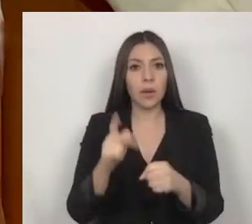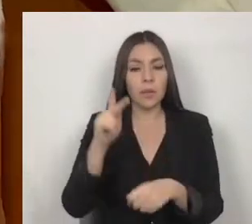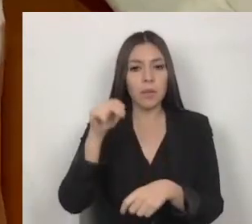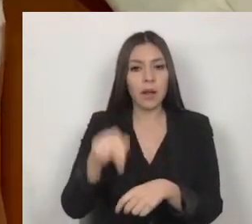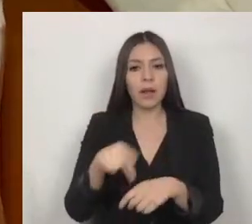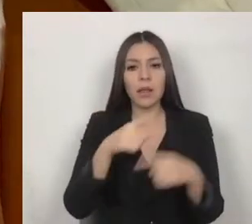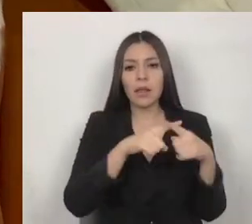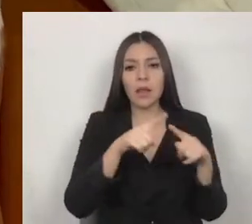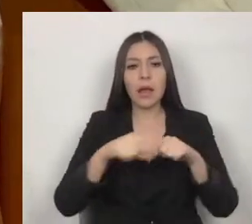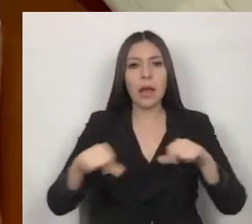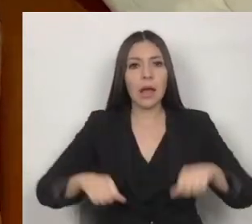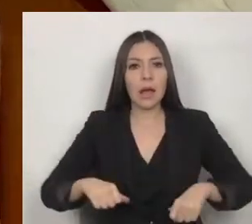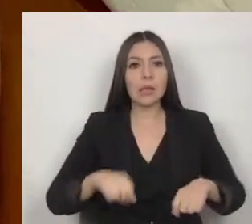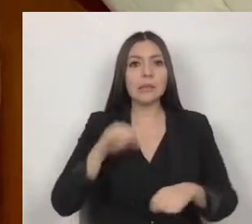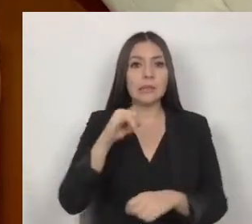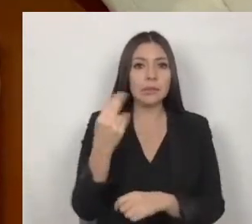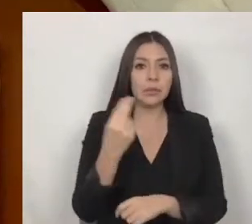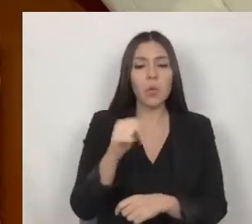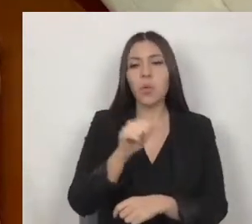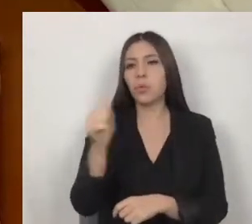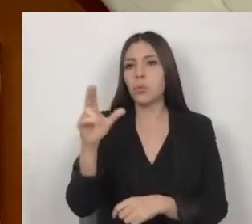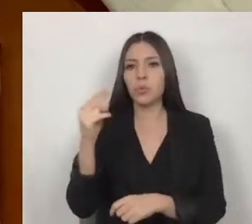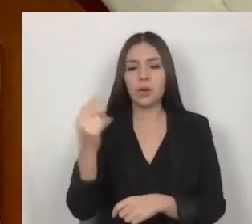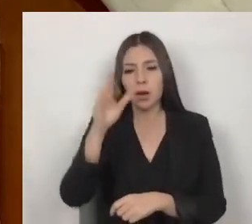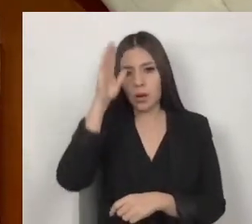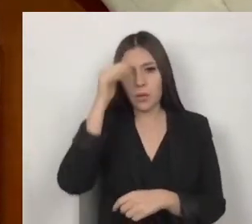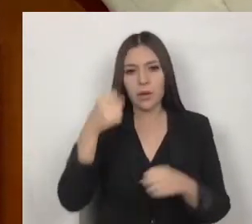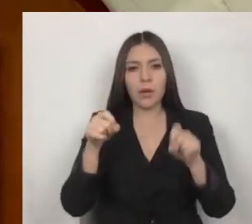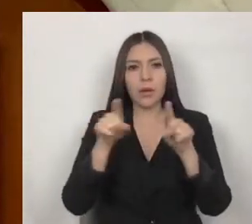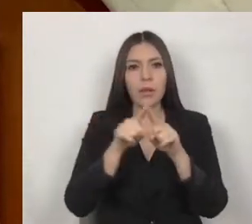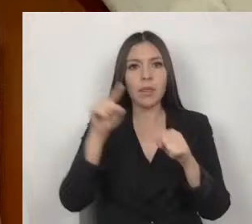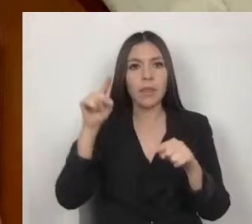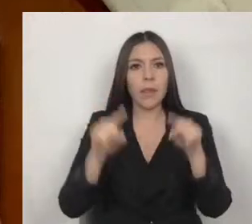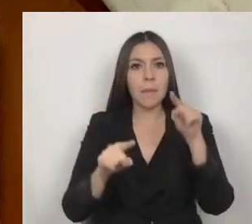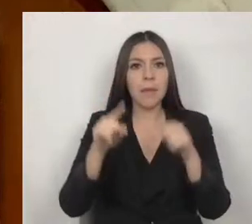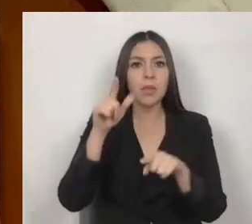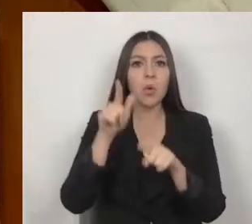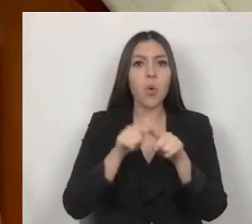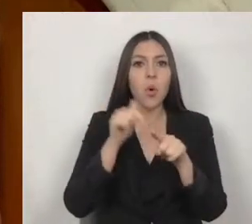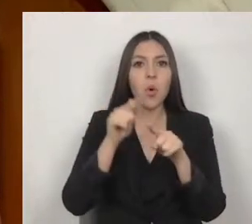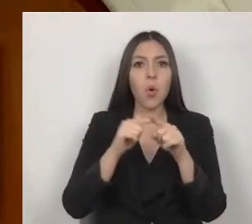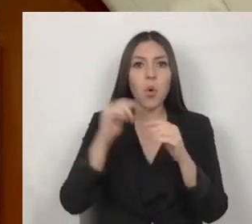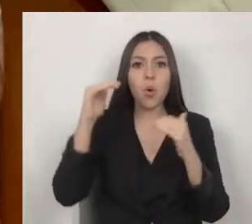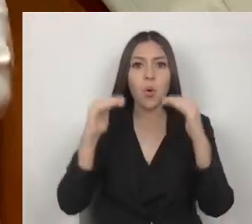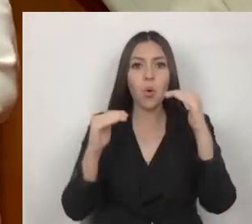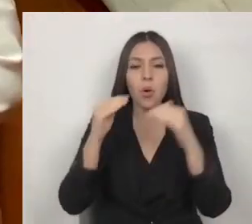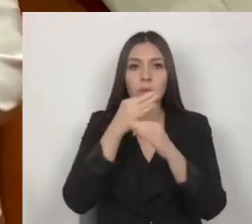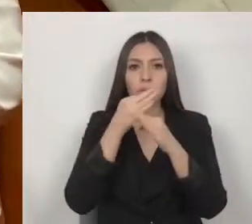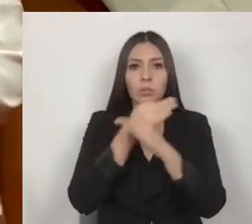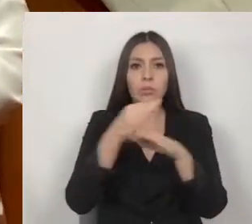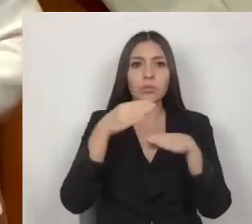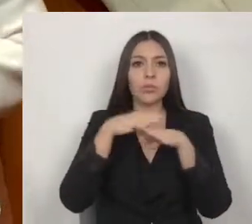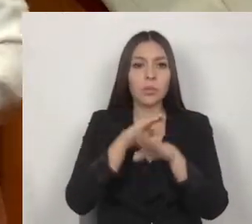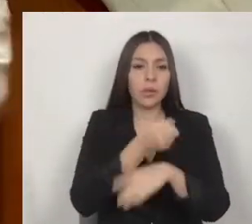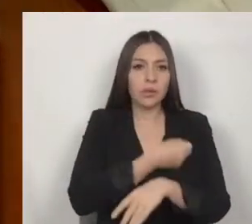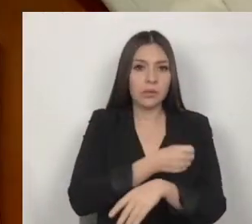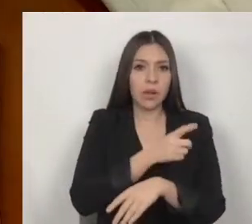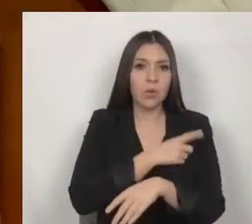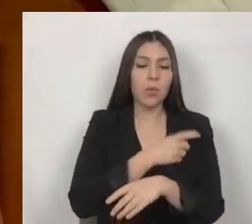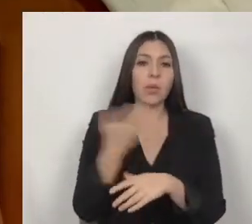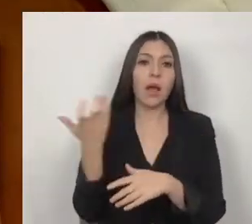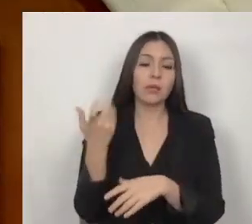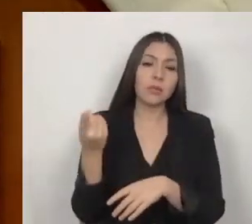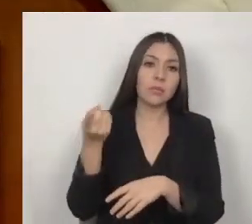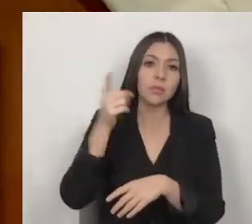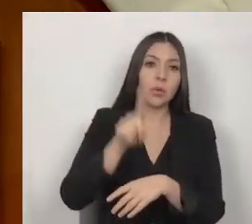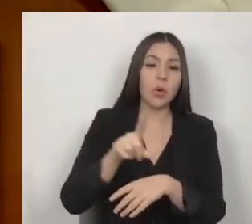y no esenciales de conformidad con el semáforo de alerta epidemiológica señalados por las autoridades federales y estatales,